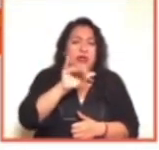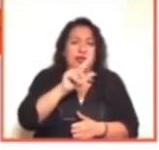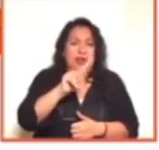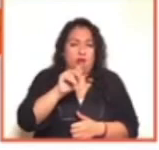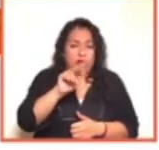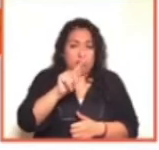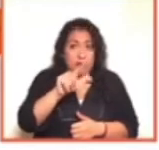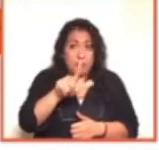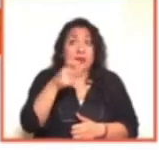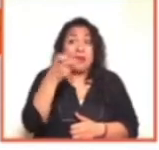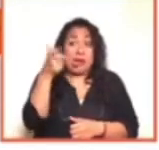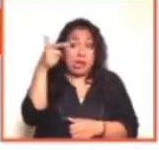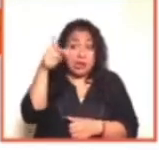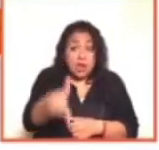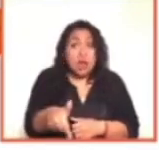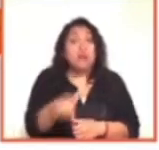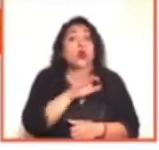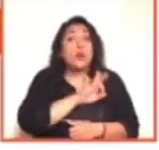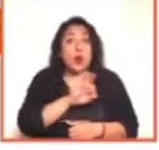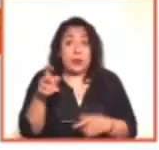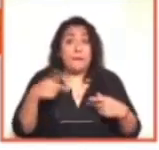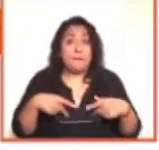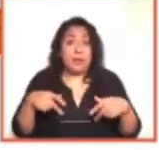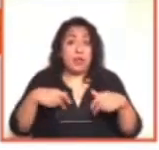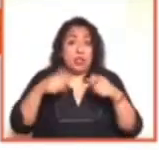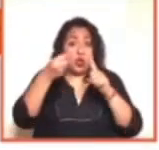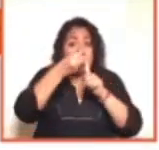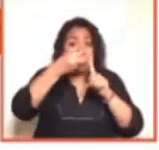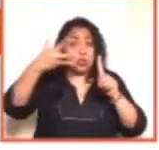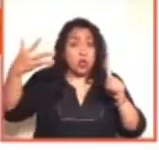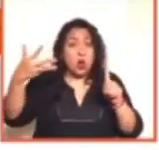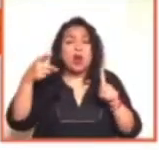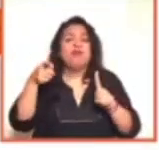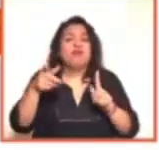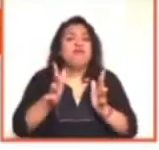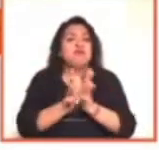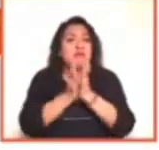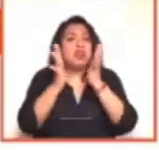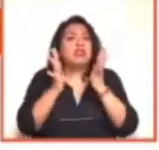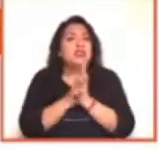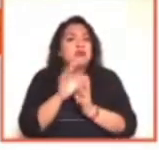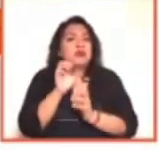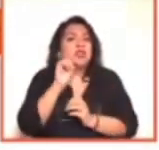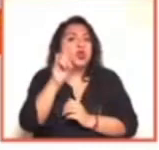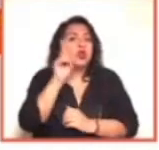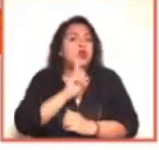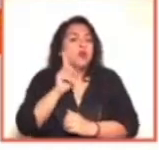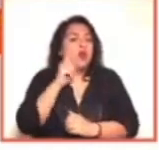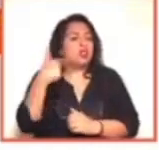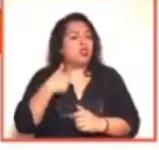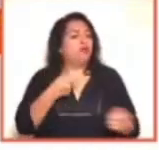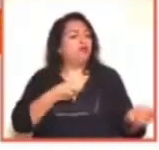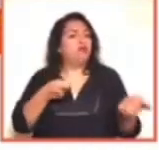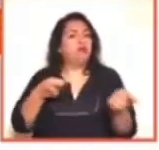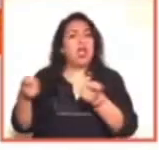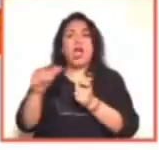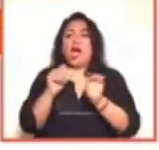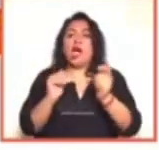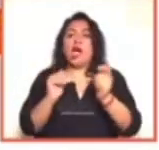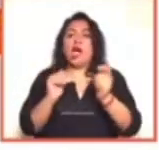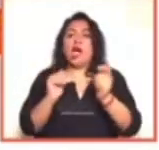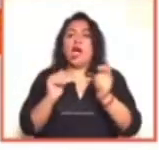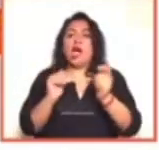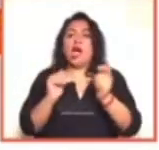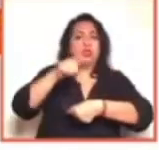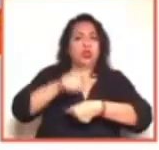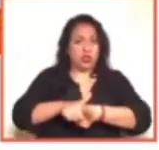el hallazgo ha permitido a los arqueólogos confirmar la participación activa de mujeres gobernantes en la estructura social y